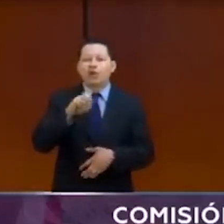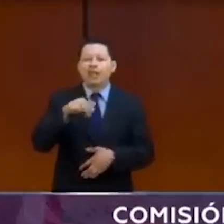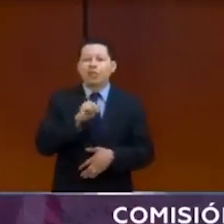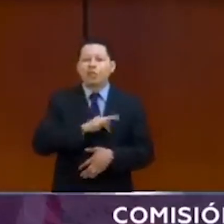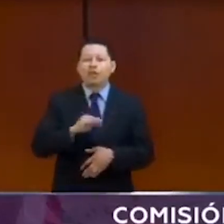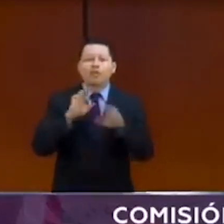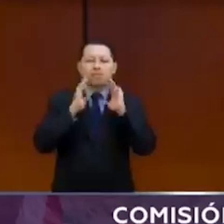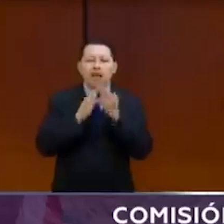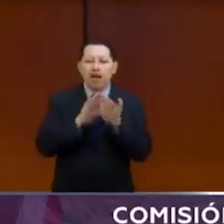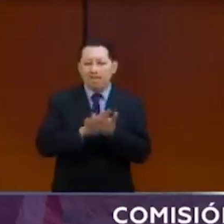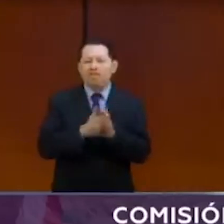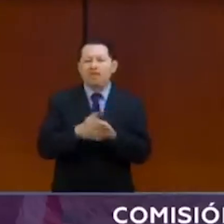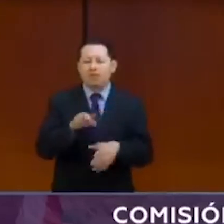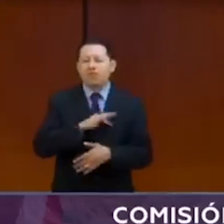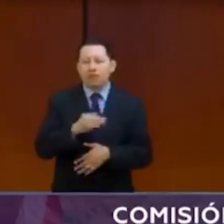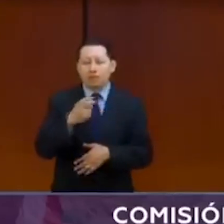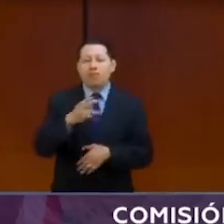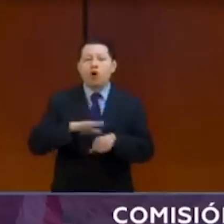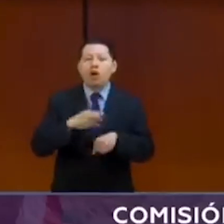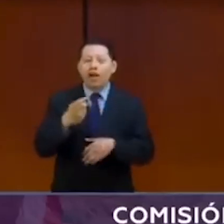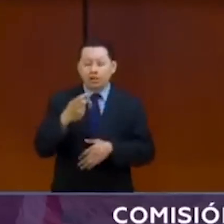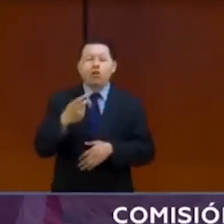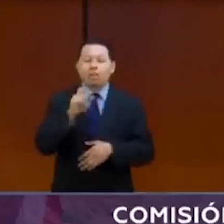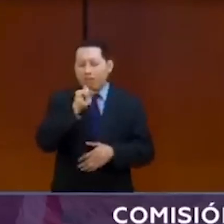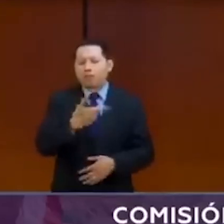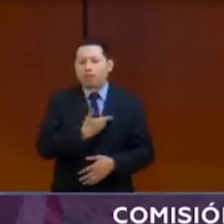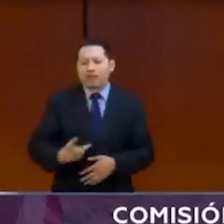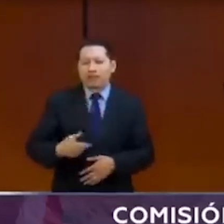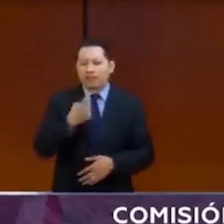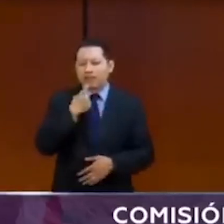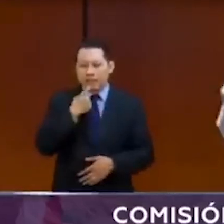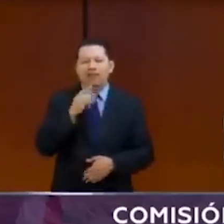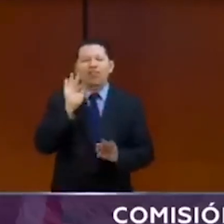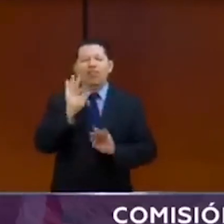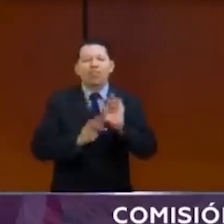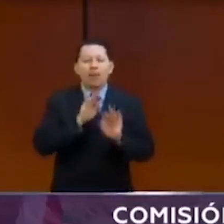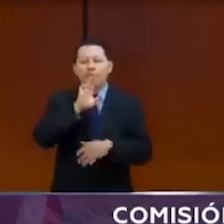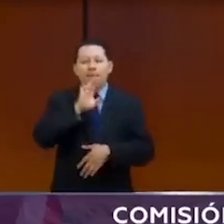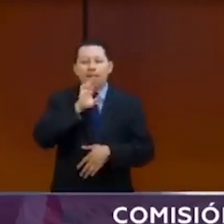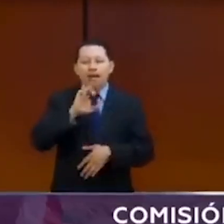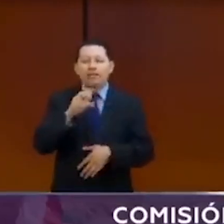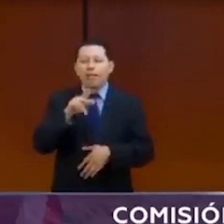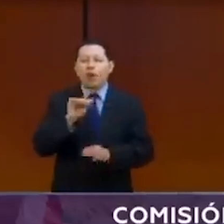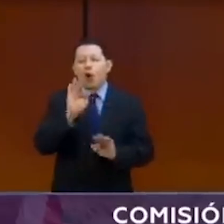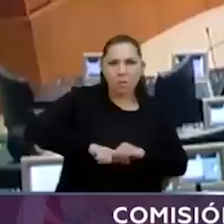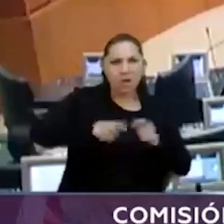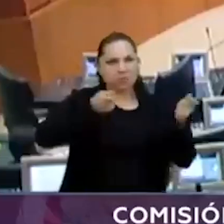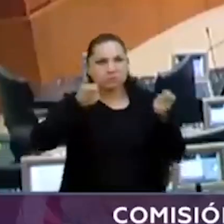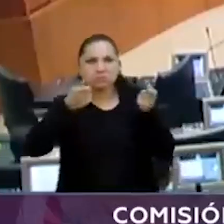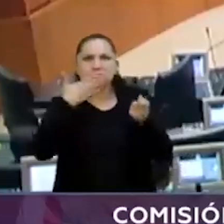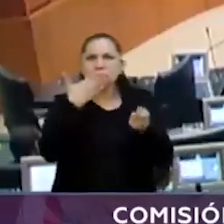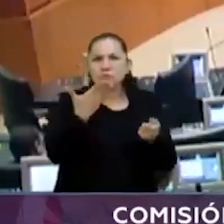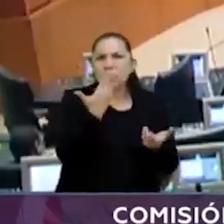del crimen organizado por eso el presidente López Obrador apapacha a la mamá del Chapo previamente Fernández